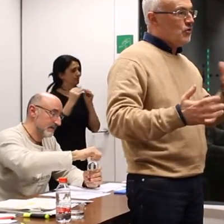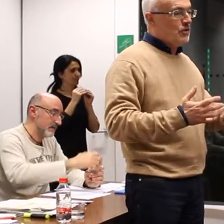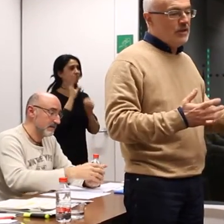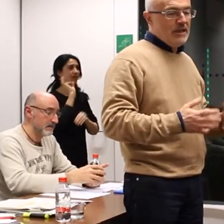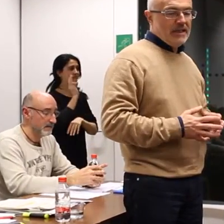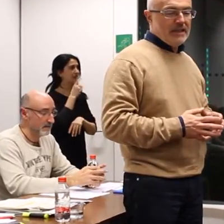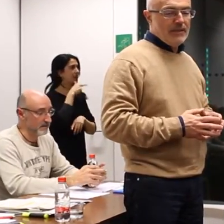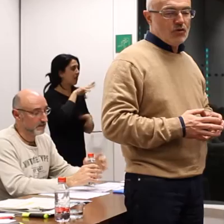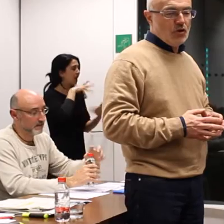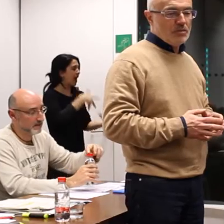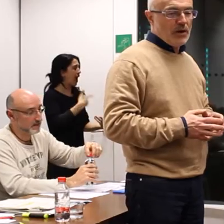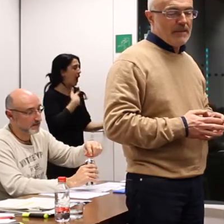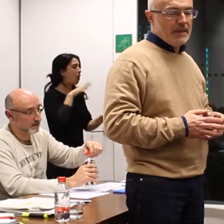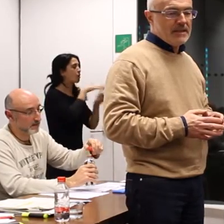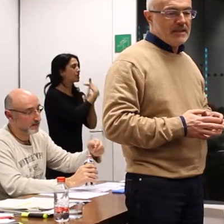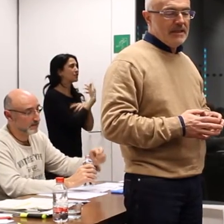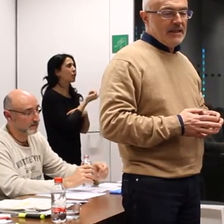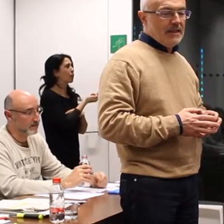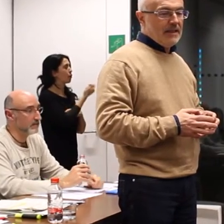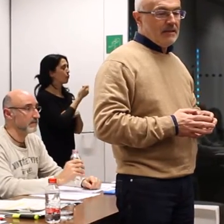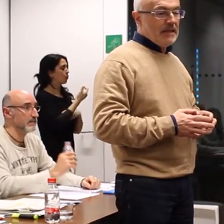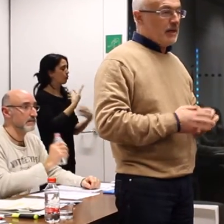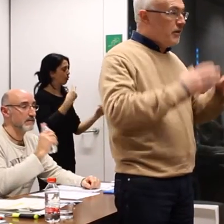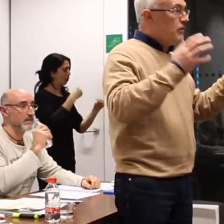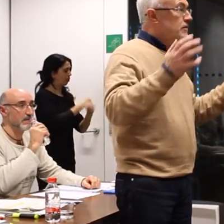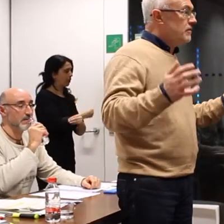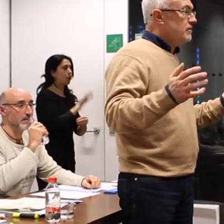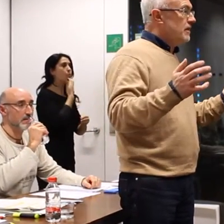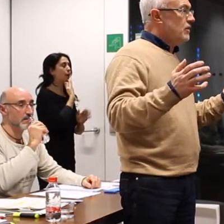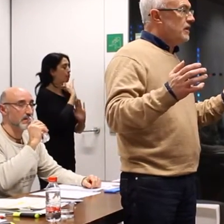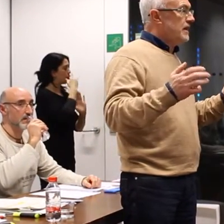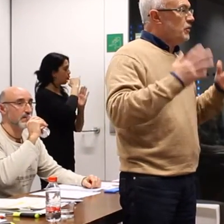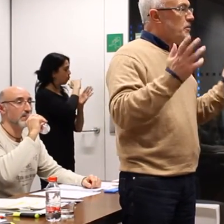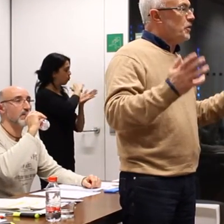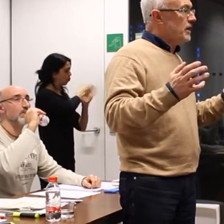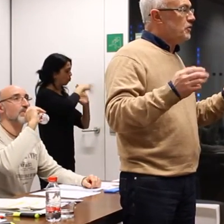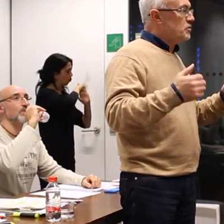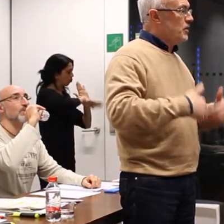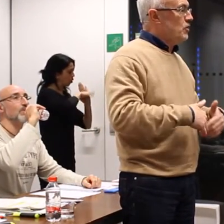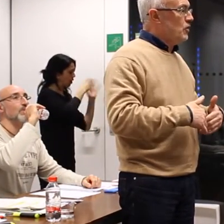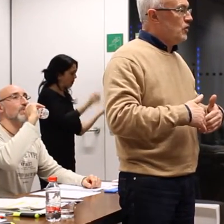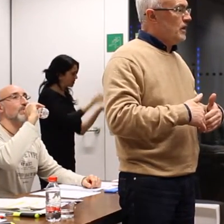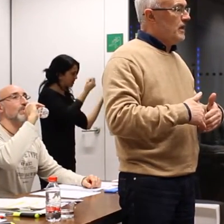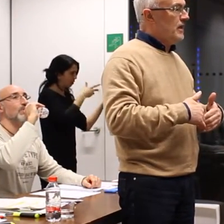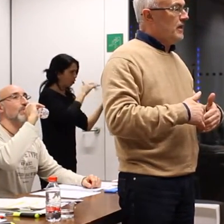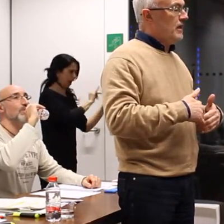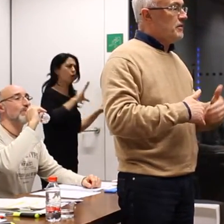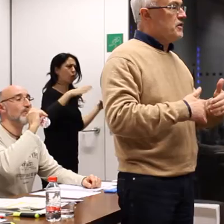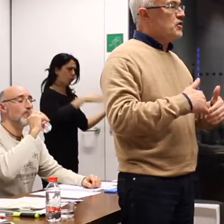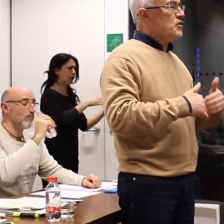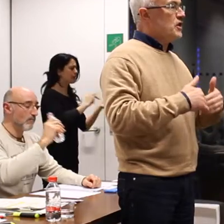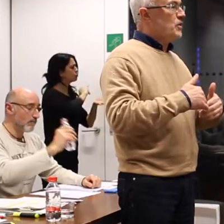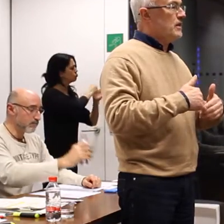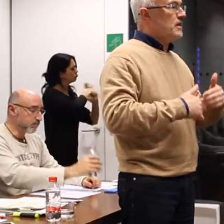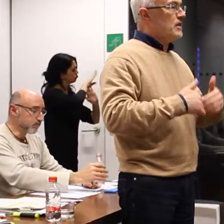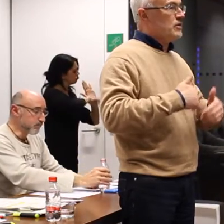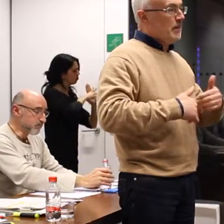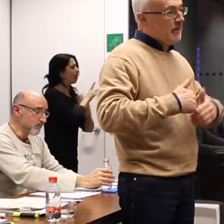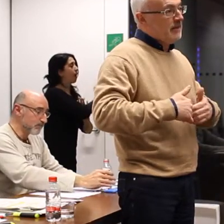políticos o tenemos unos programas de acción colectiva, unos proyectos, pero a veces